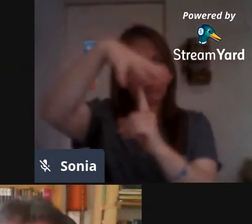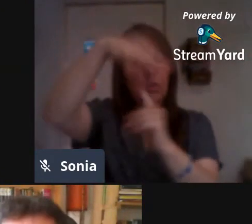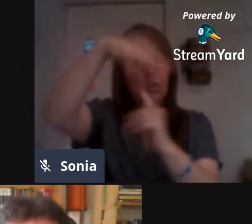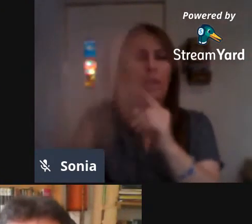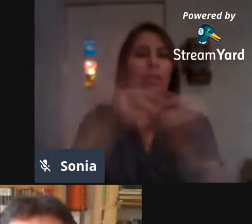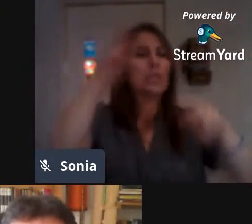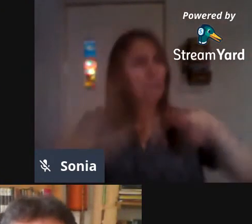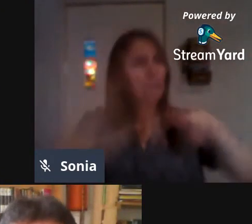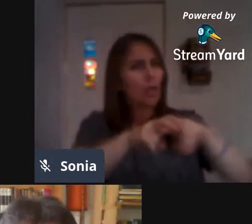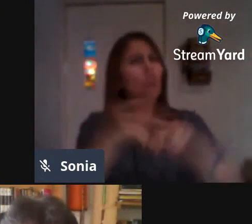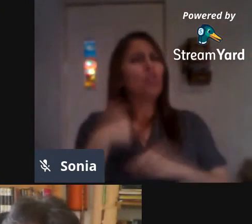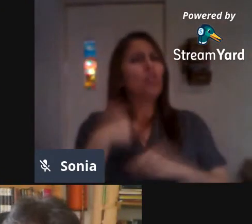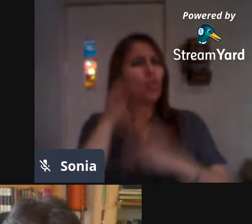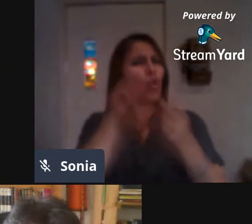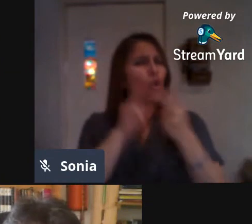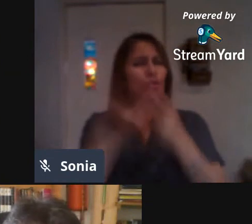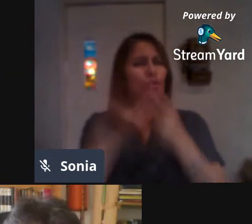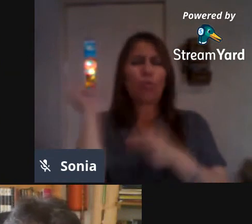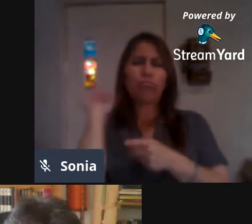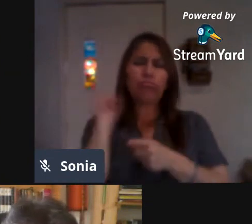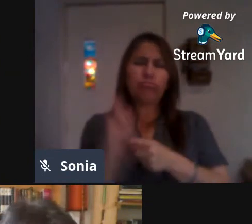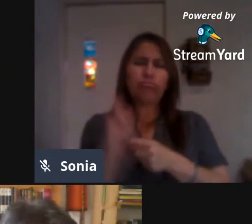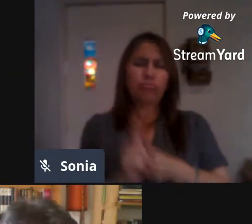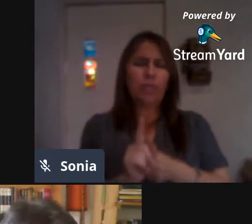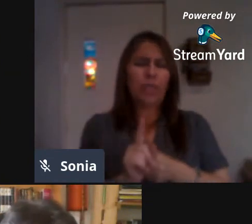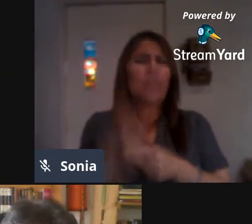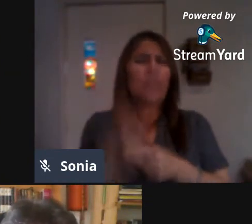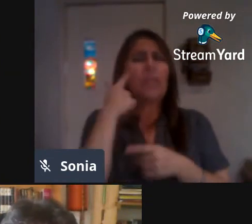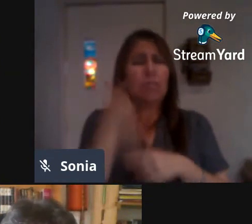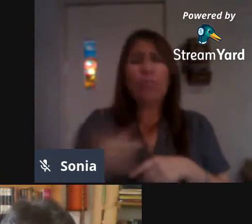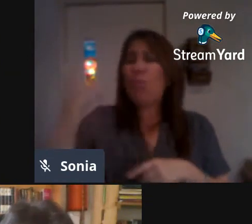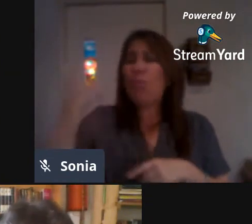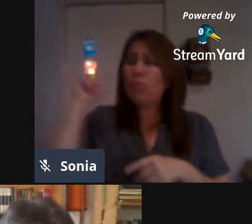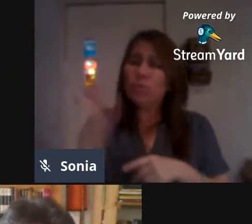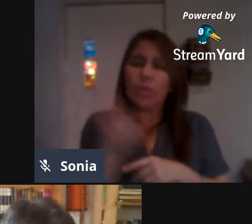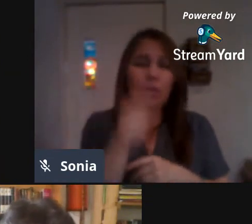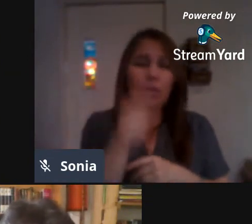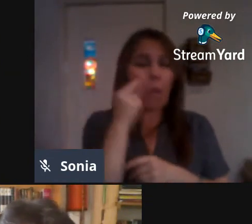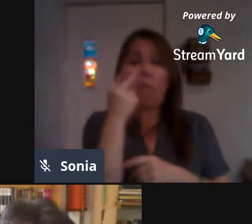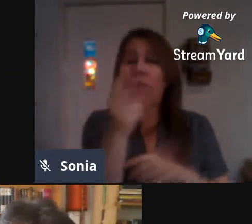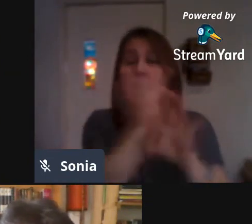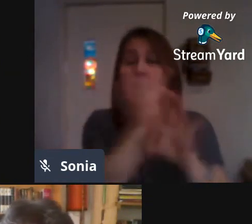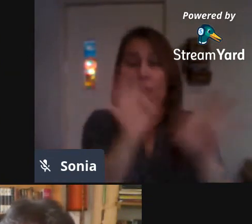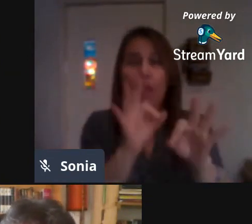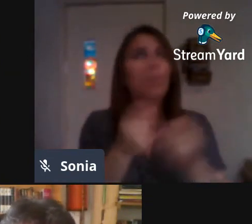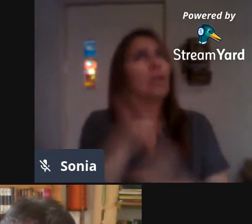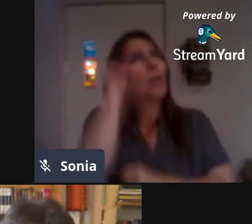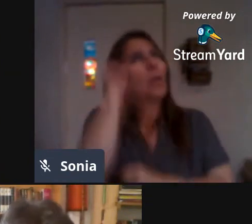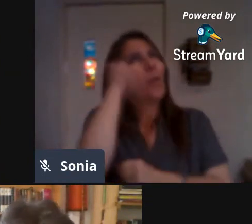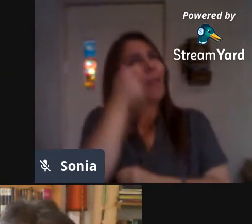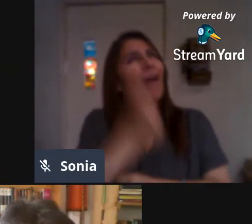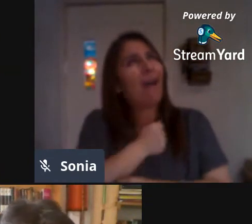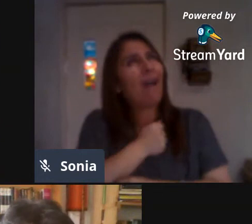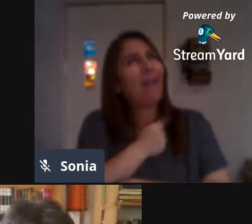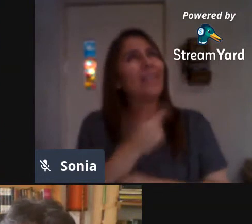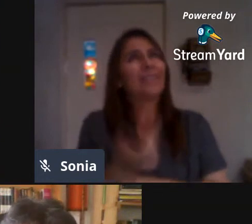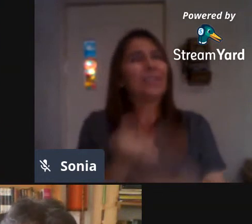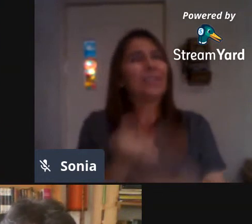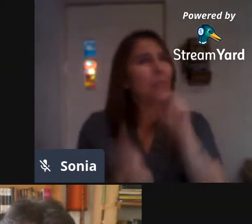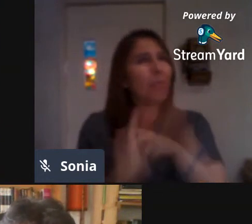años lo deje de ver los recuerdo con afecto y admiración era un muchacho de origen campesino